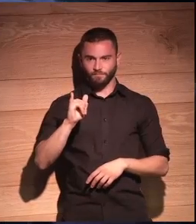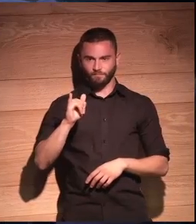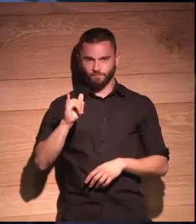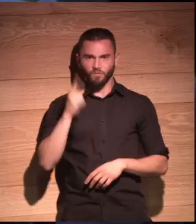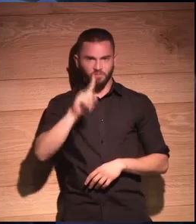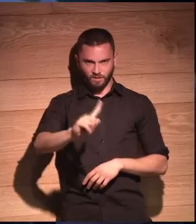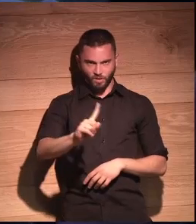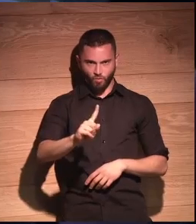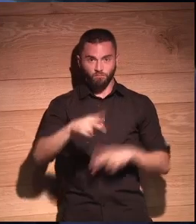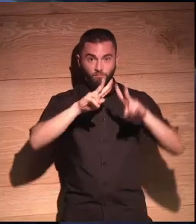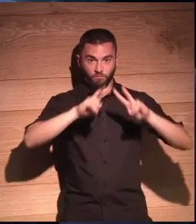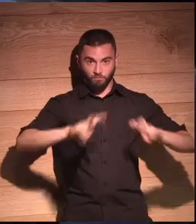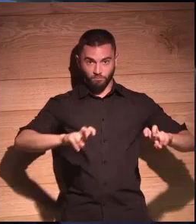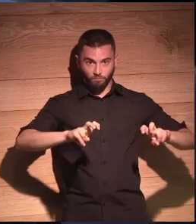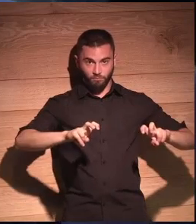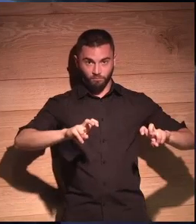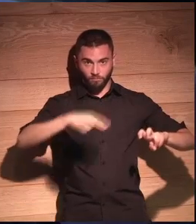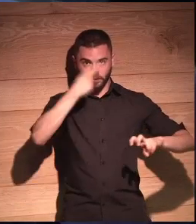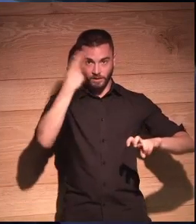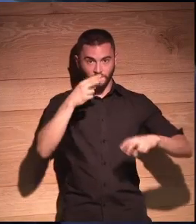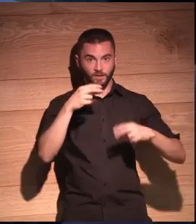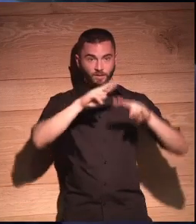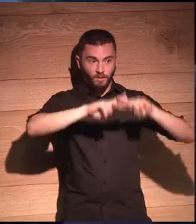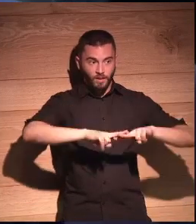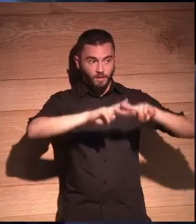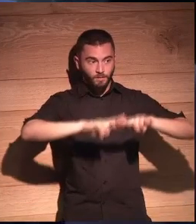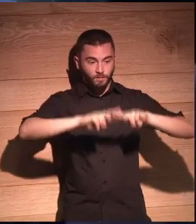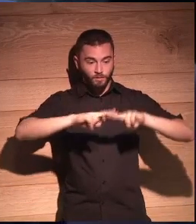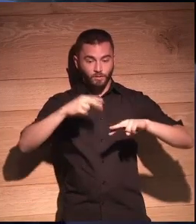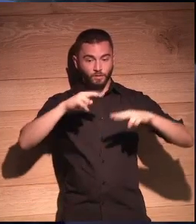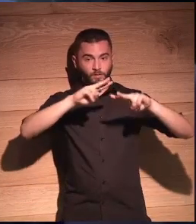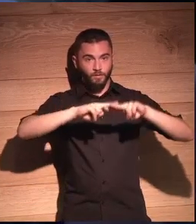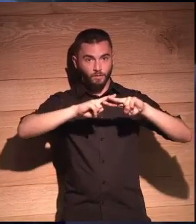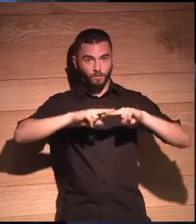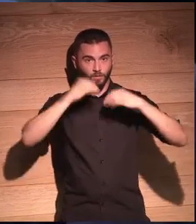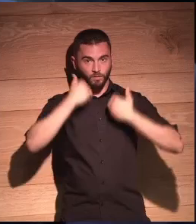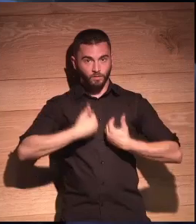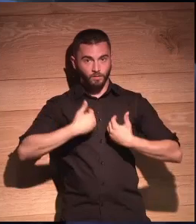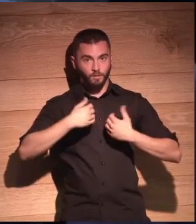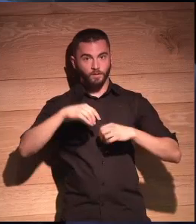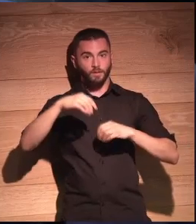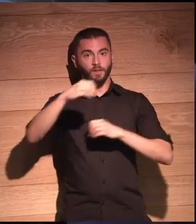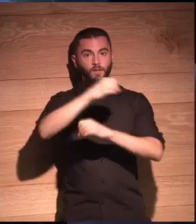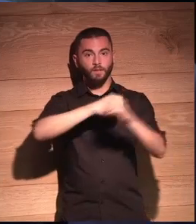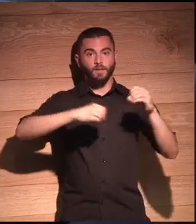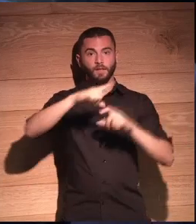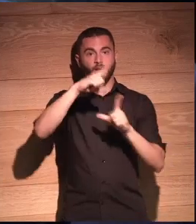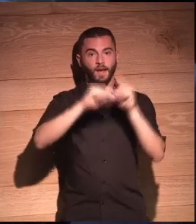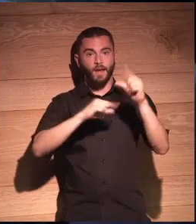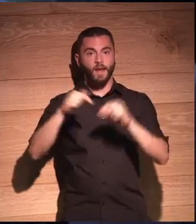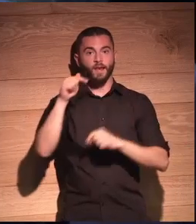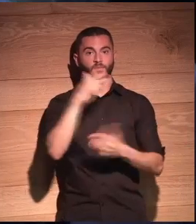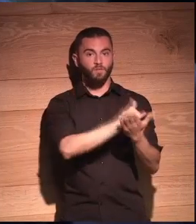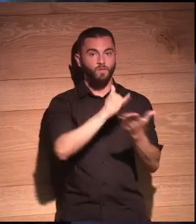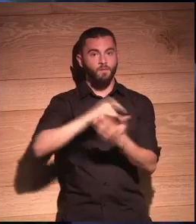analiza uno de los intereses de la exploración humana en el espacio, de la Estación Espacial Internacional y de otras pruebas, es